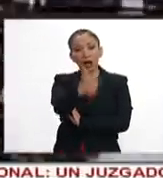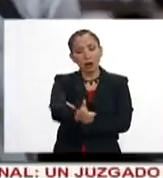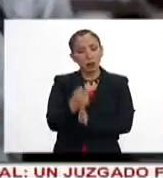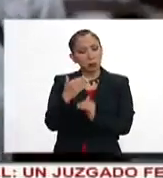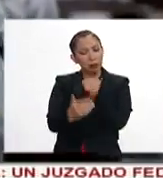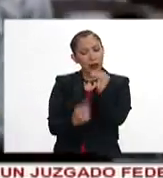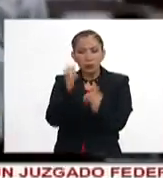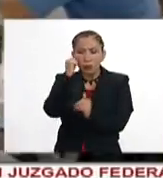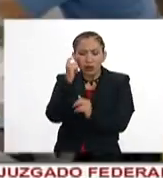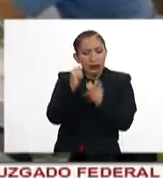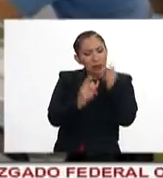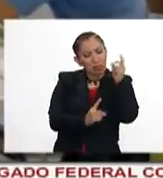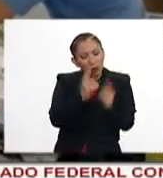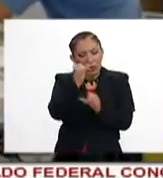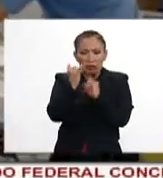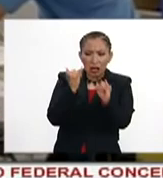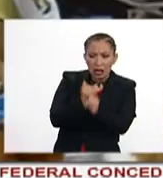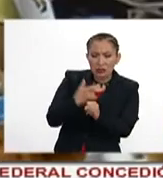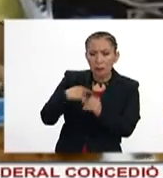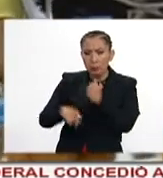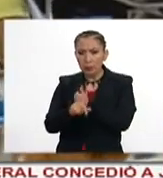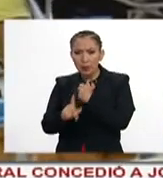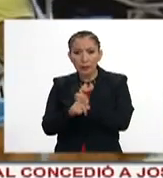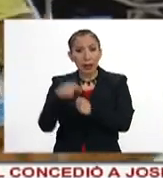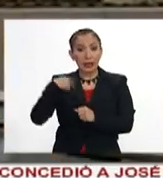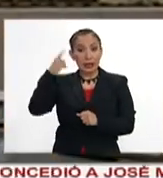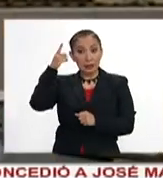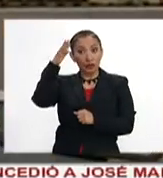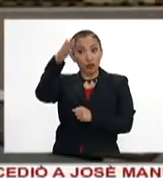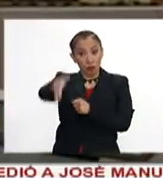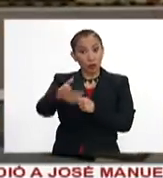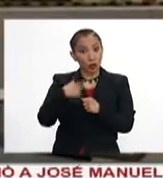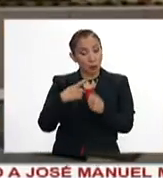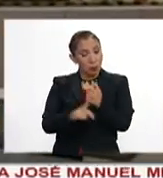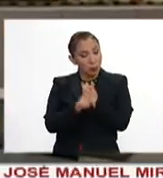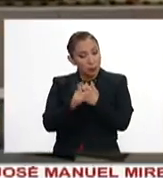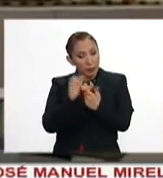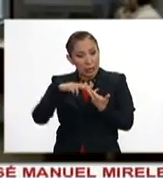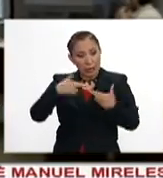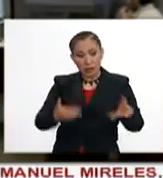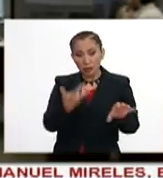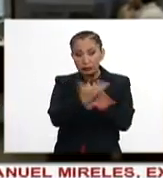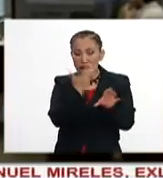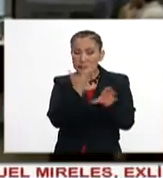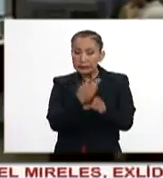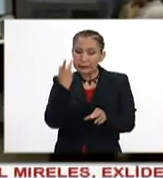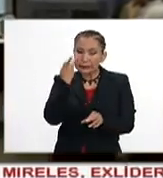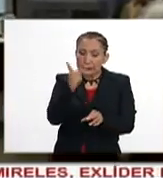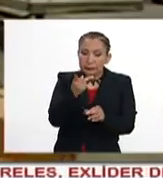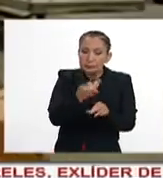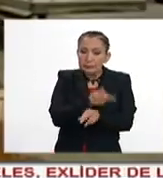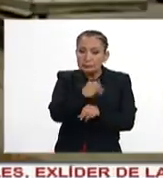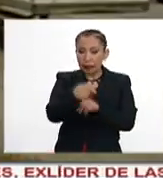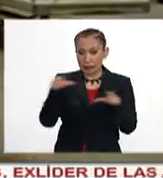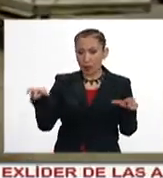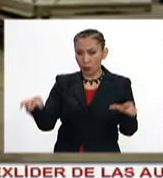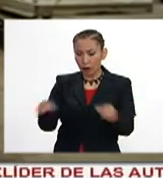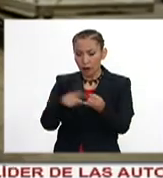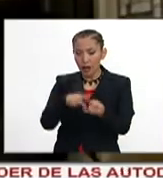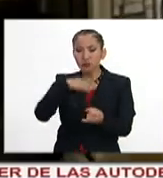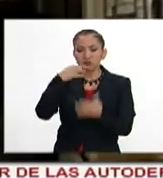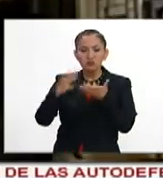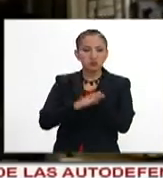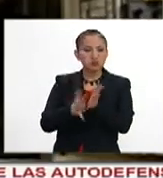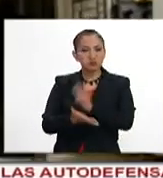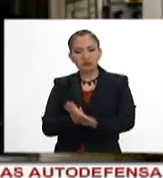a pesar de la incertidumbre internacional y el reto que representa la nueva relación con Estados Unidos. La seguridad, la